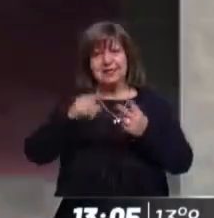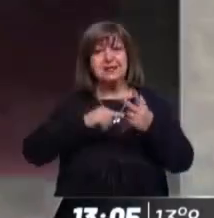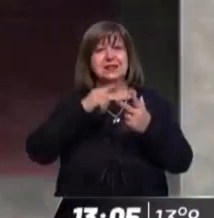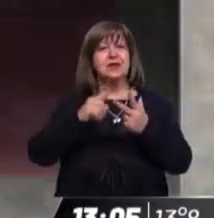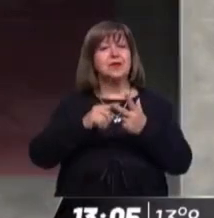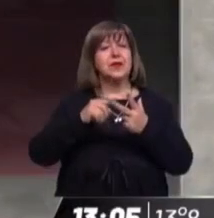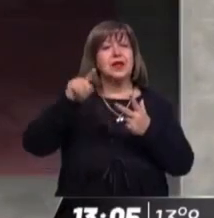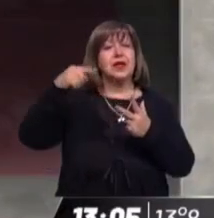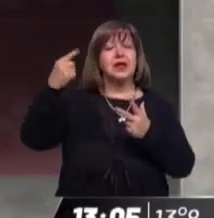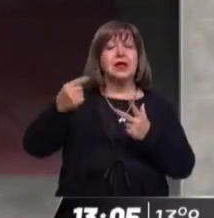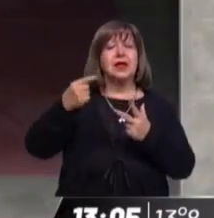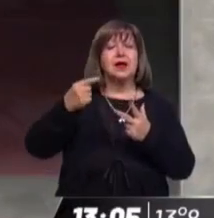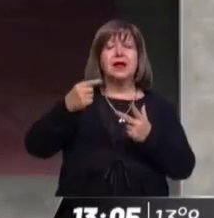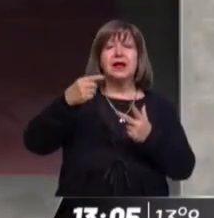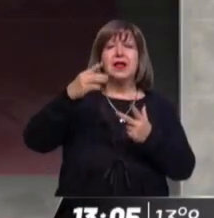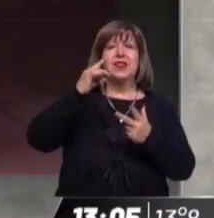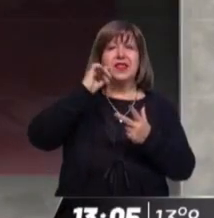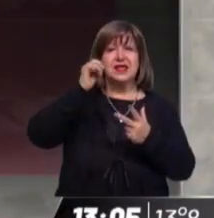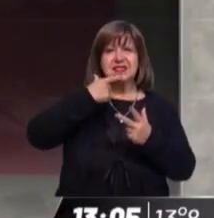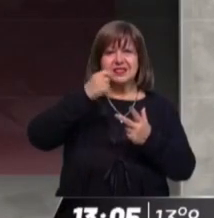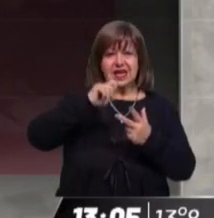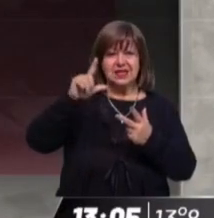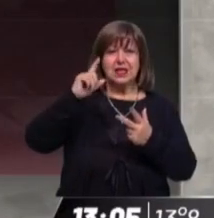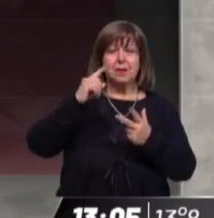litro y la